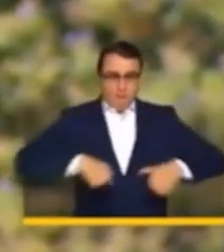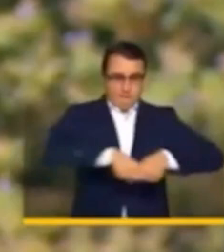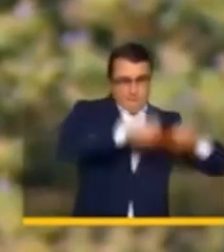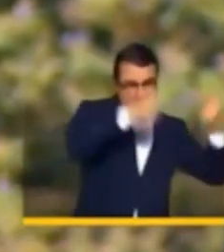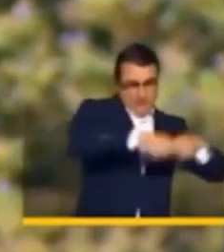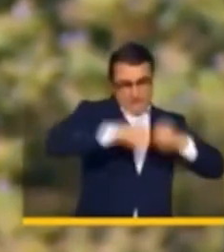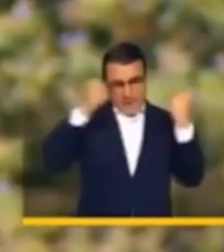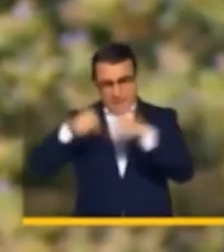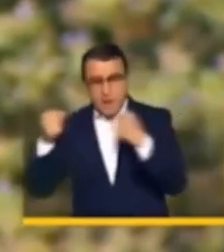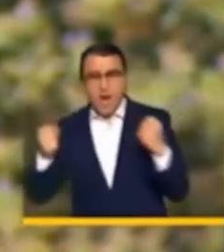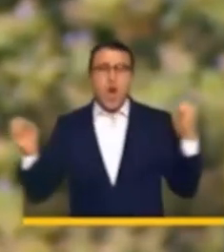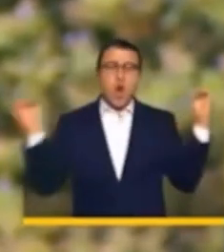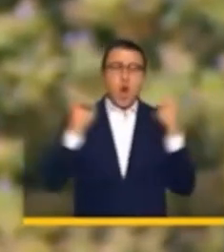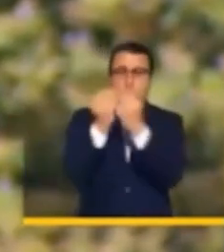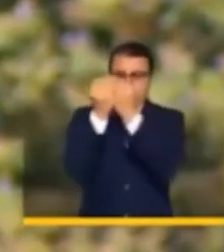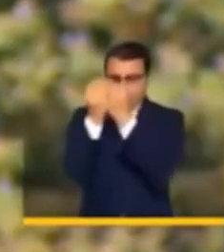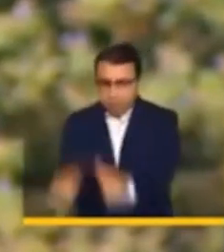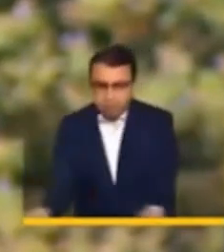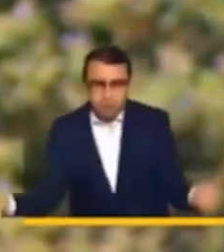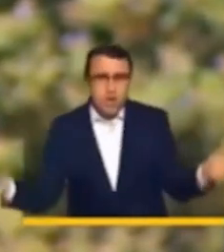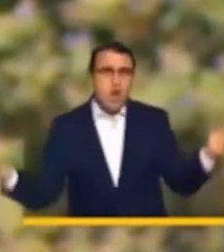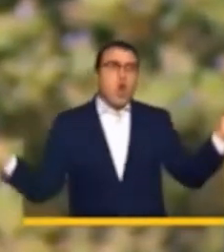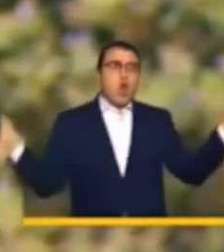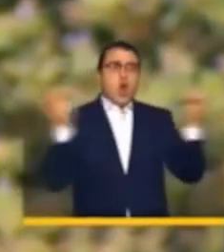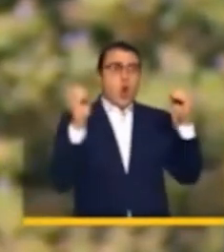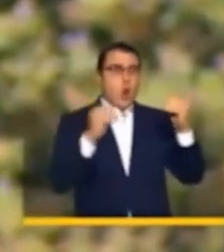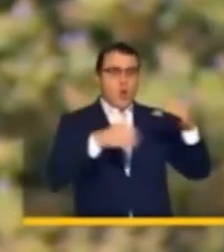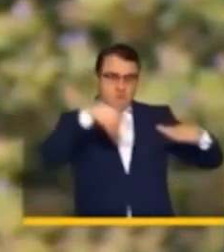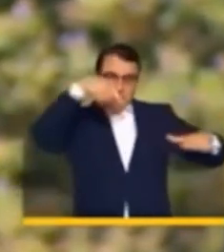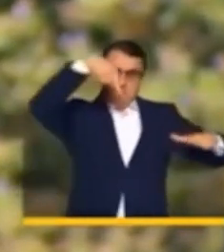a la desaparición, o al ostracismo.